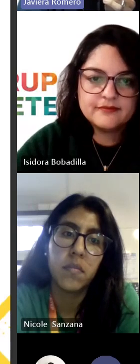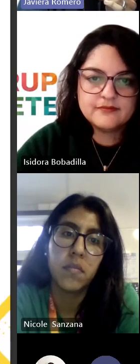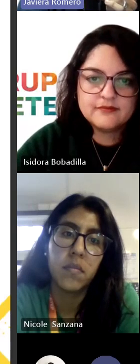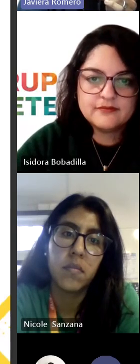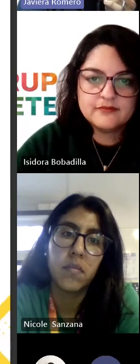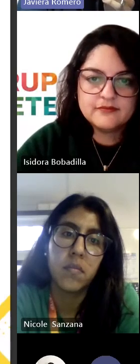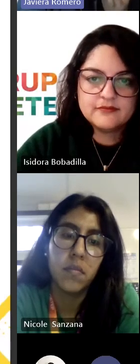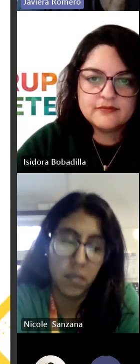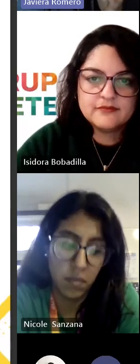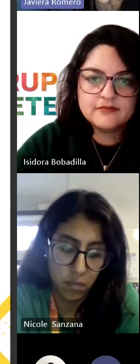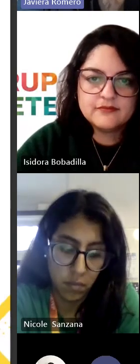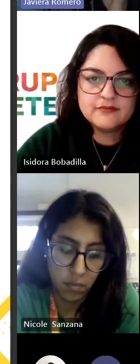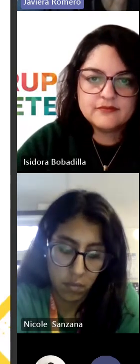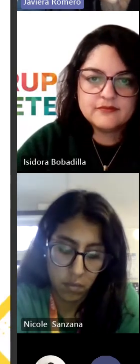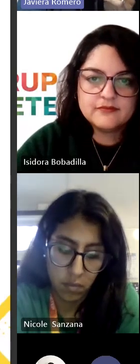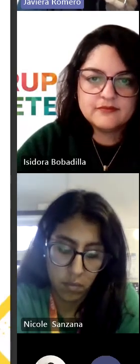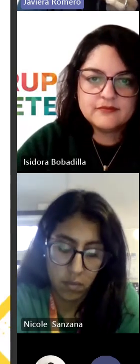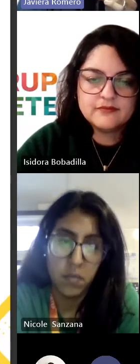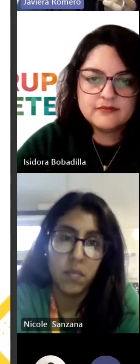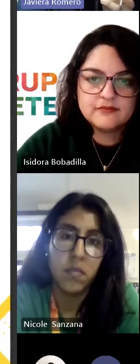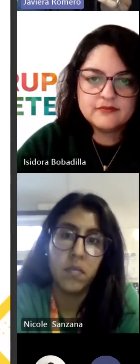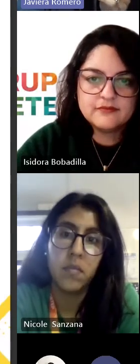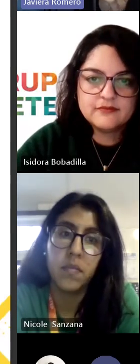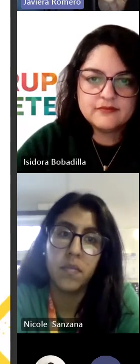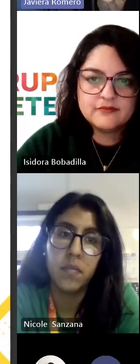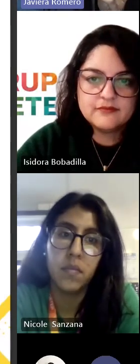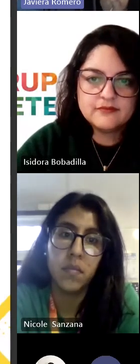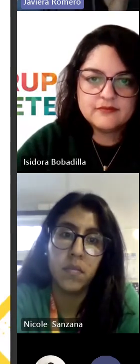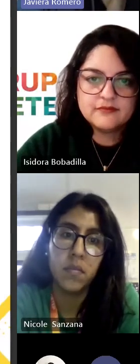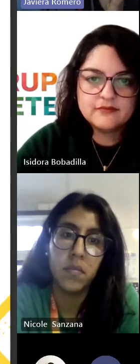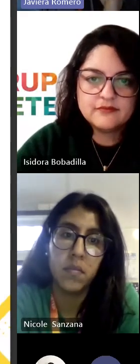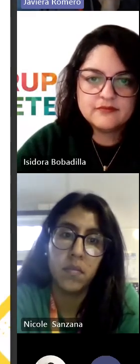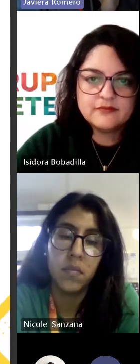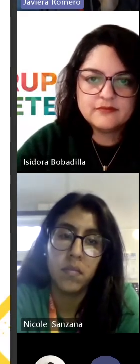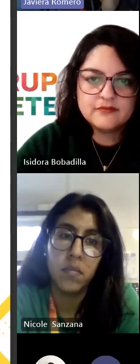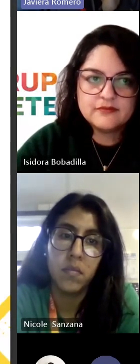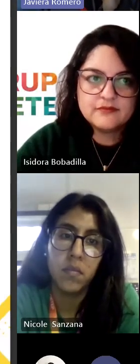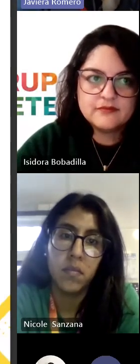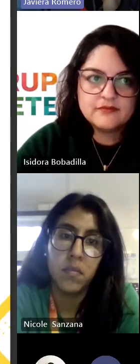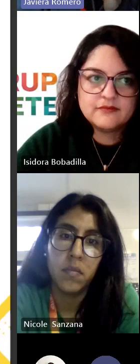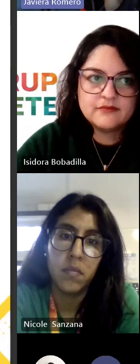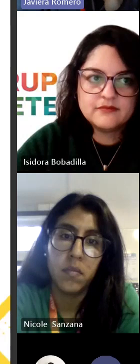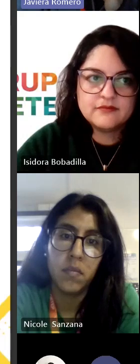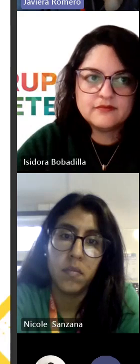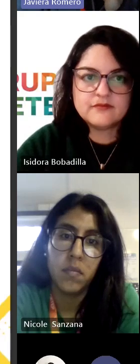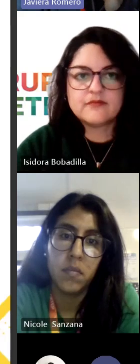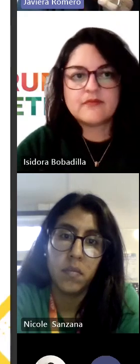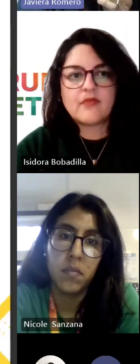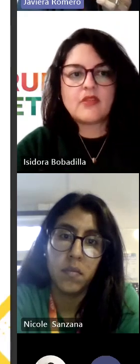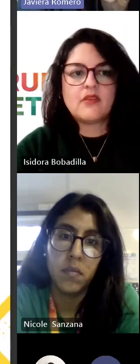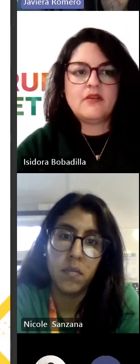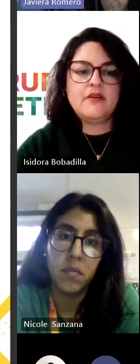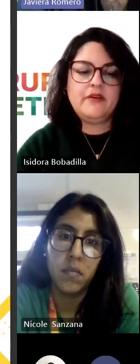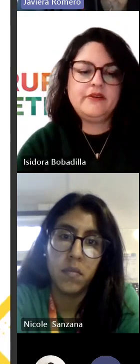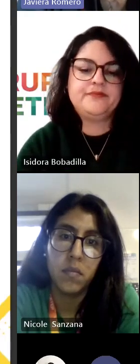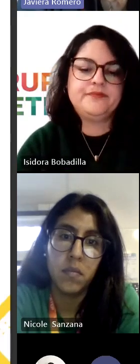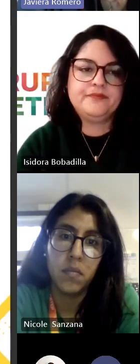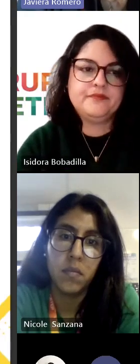manejarlas de forma positiva también, de forma constructiva. Tener o mantener una imagen positiva de sí mismos y